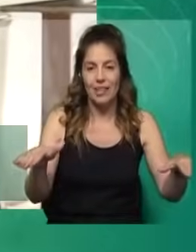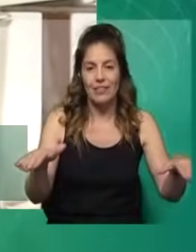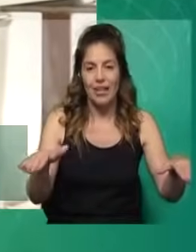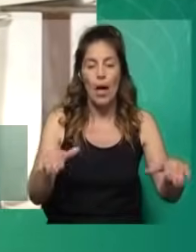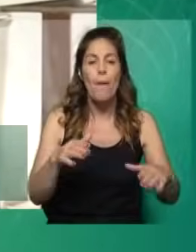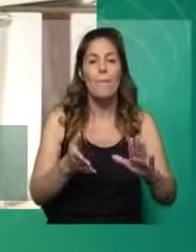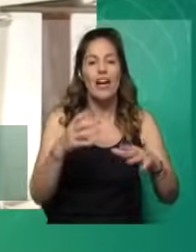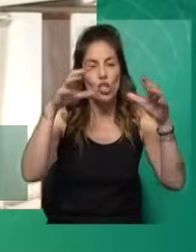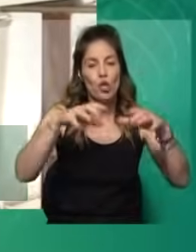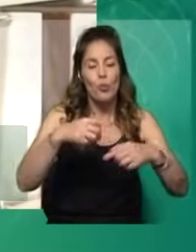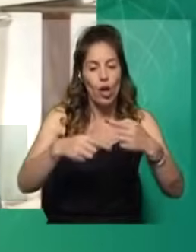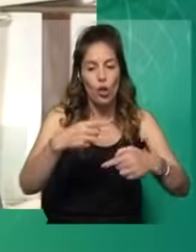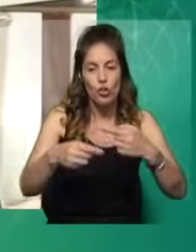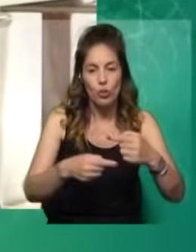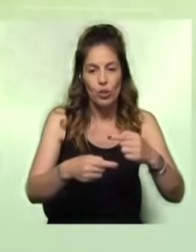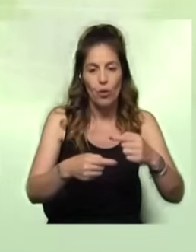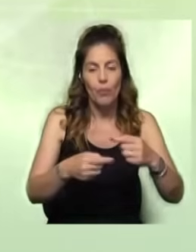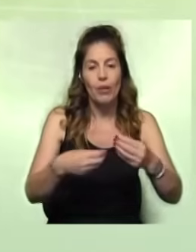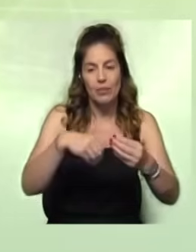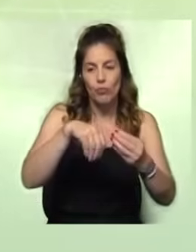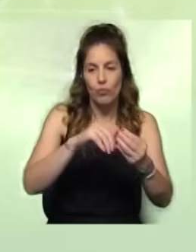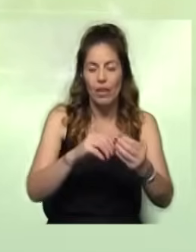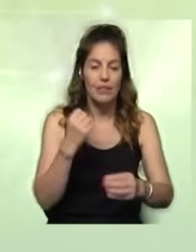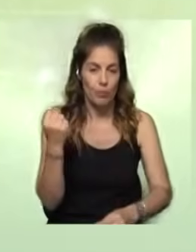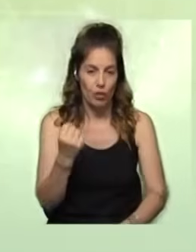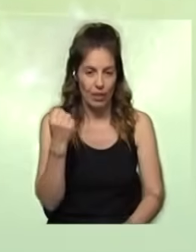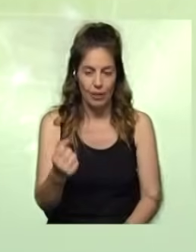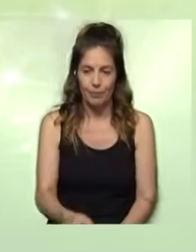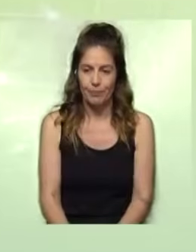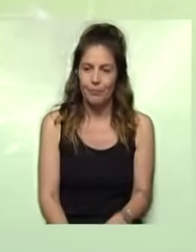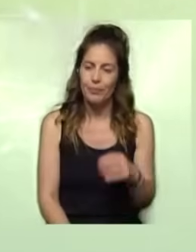consecutivos y más importante en cuanto acumulados